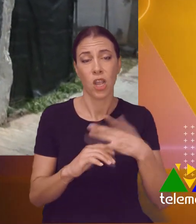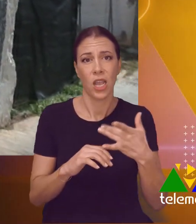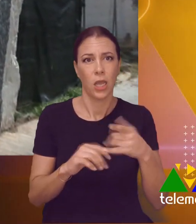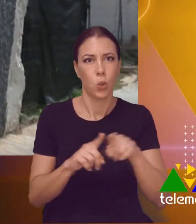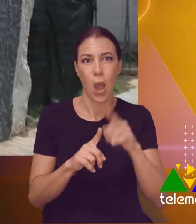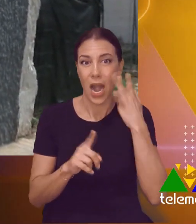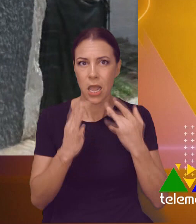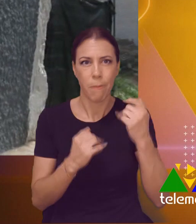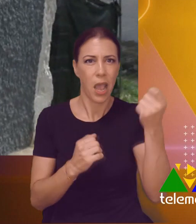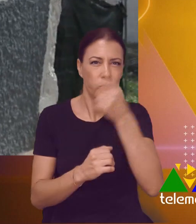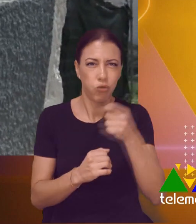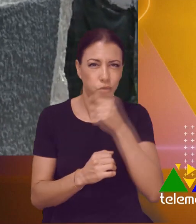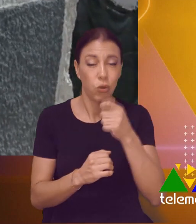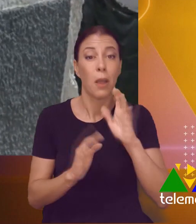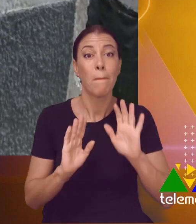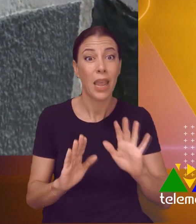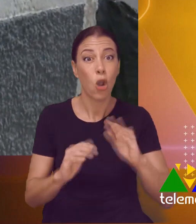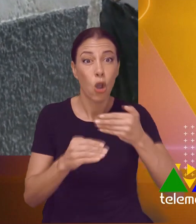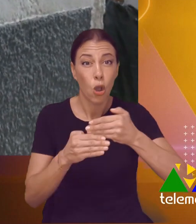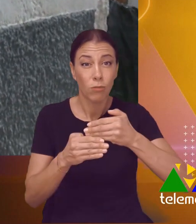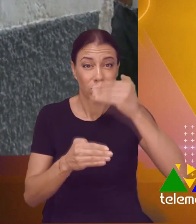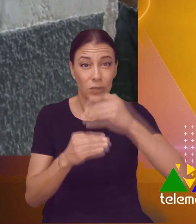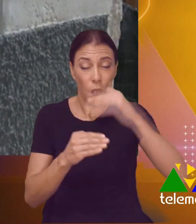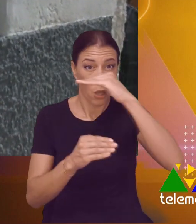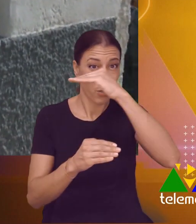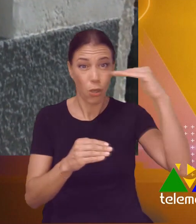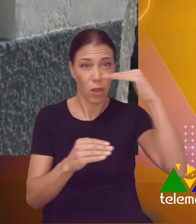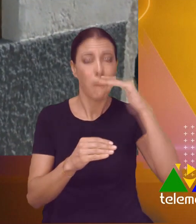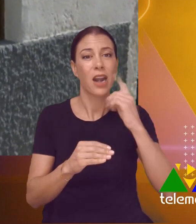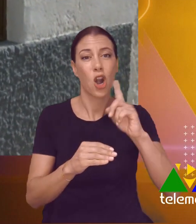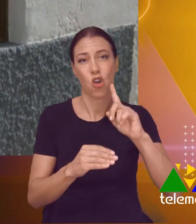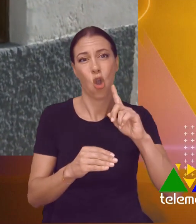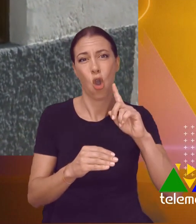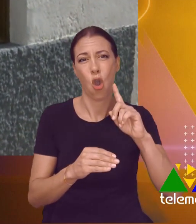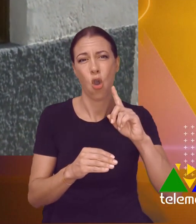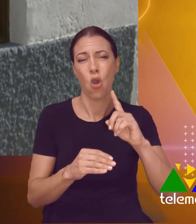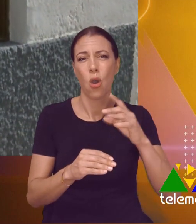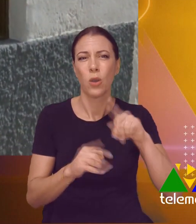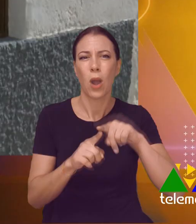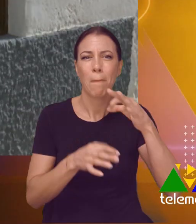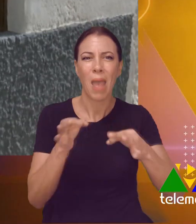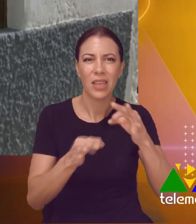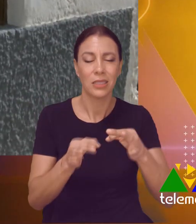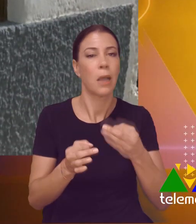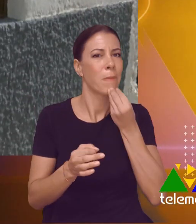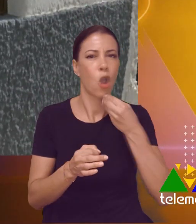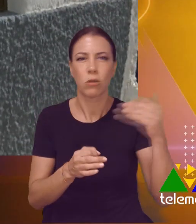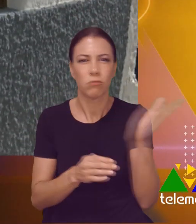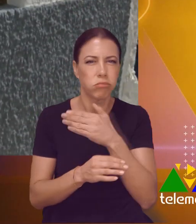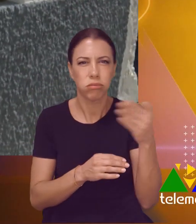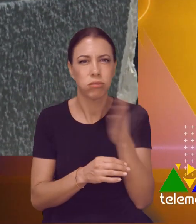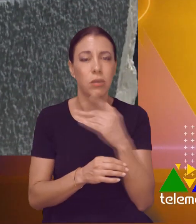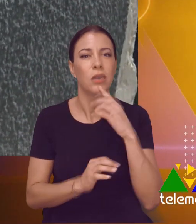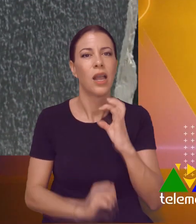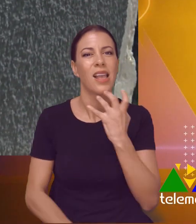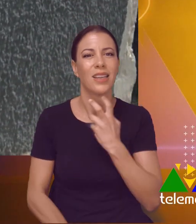cal, limpiaba, desinfectaba y tal. La cal. Y el zócalo, para que no se manchara tanto, se pintaba en color más oscuro, ¿no? Y se